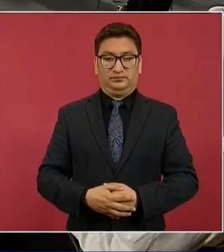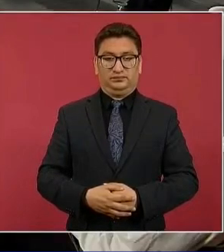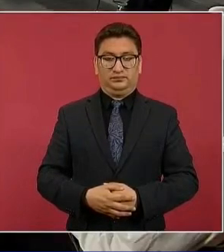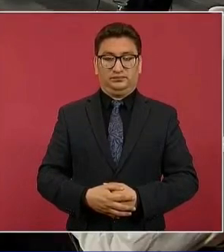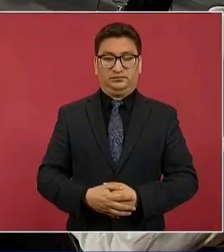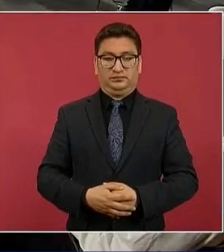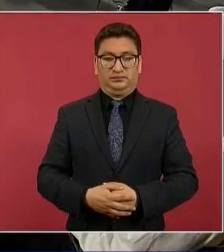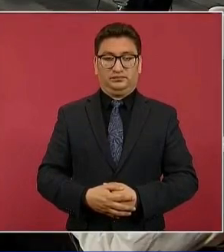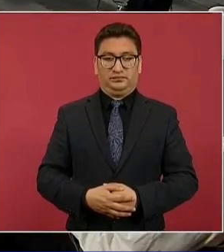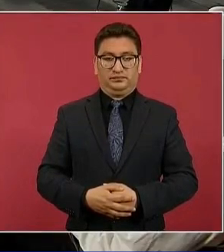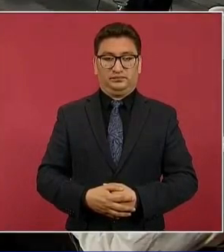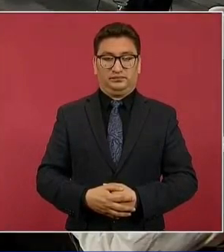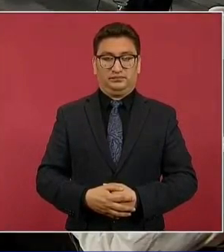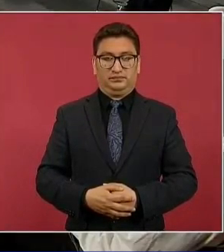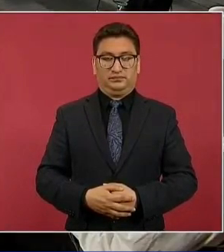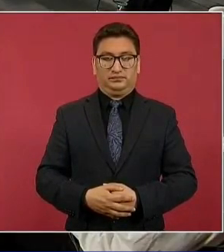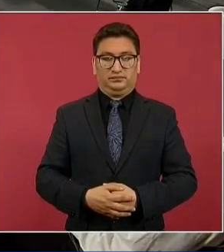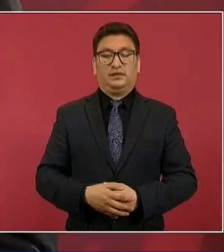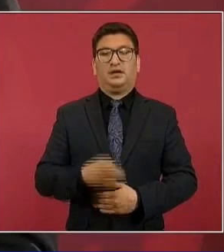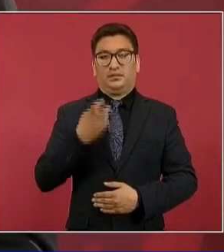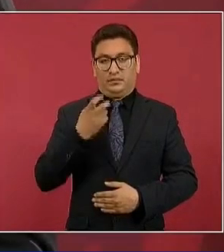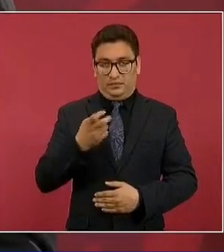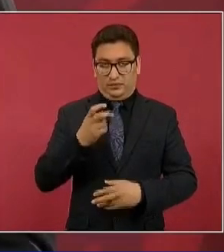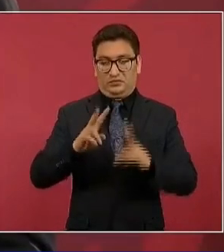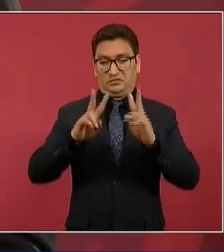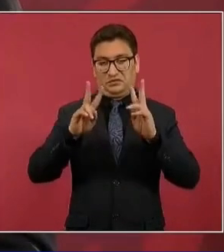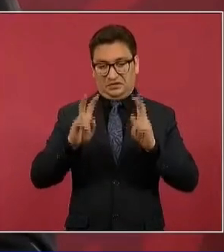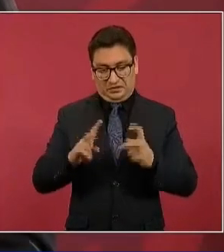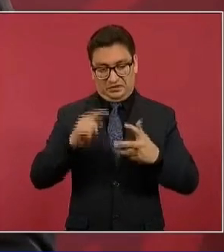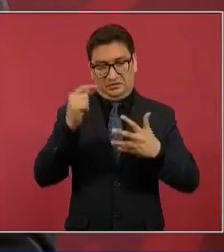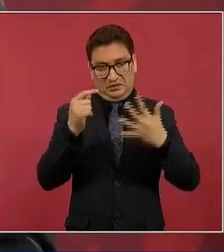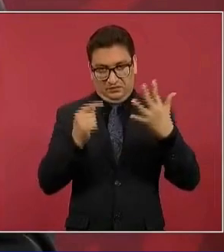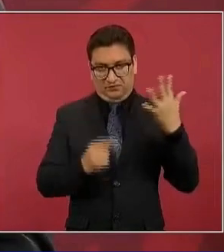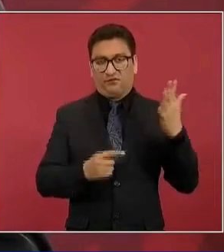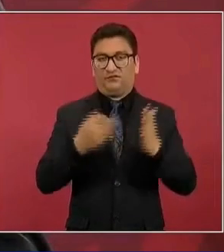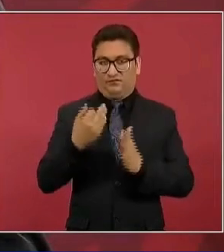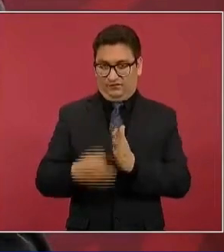y todavía tenemos asuntos ahí pendientes porque